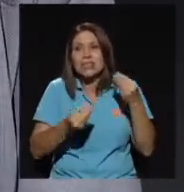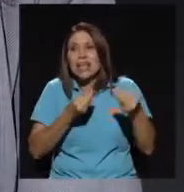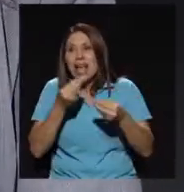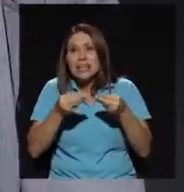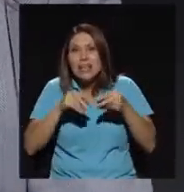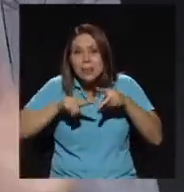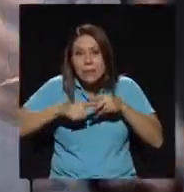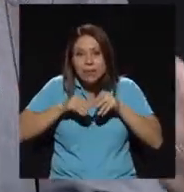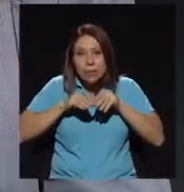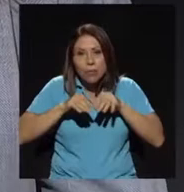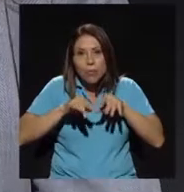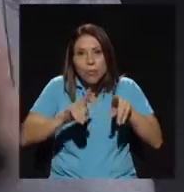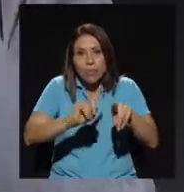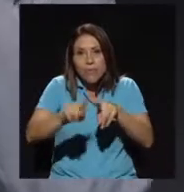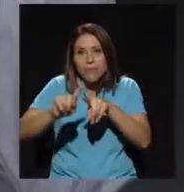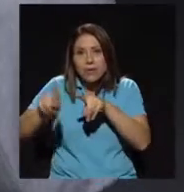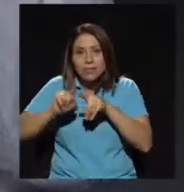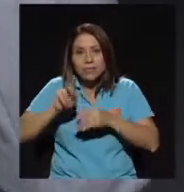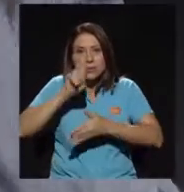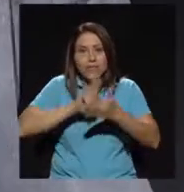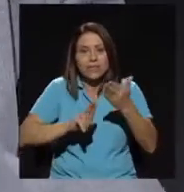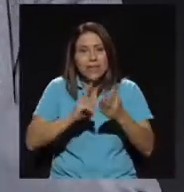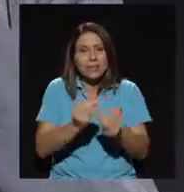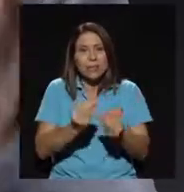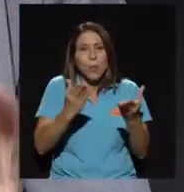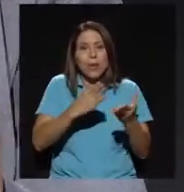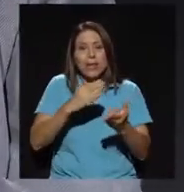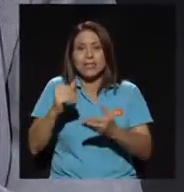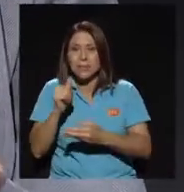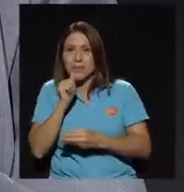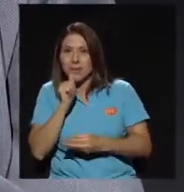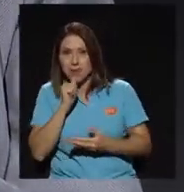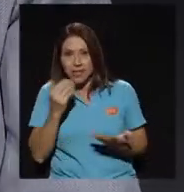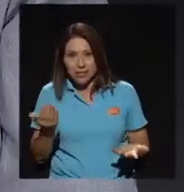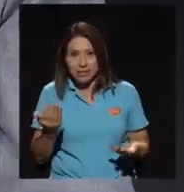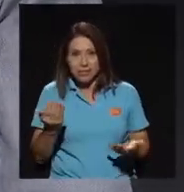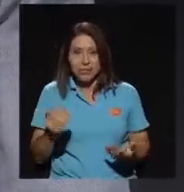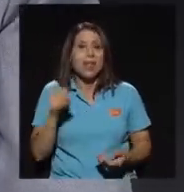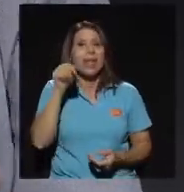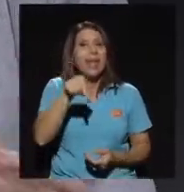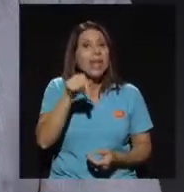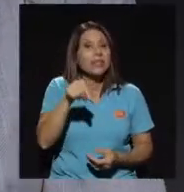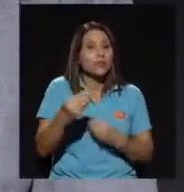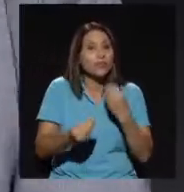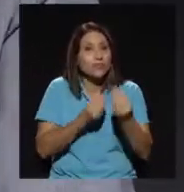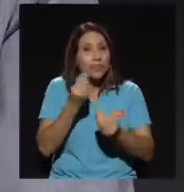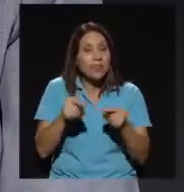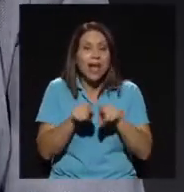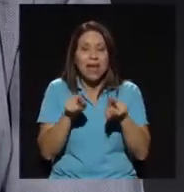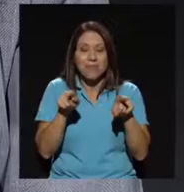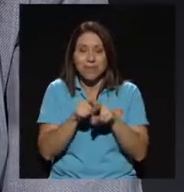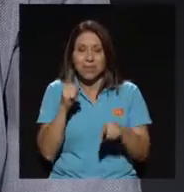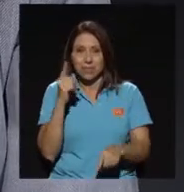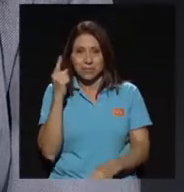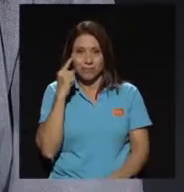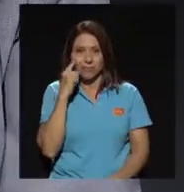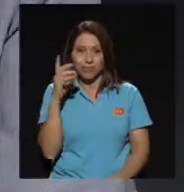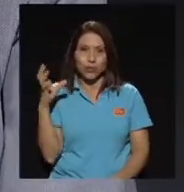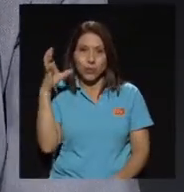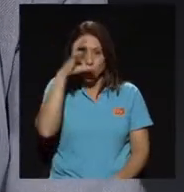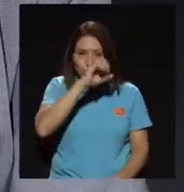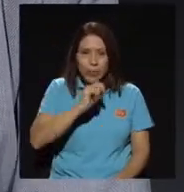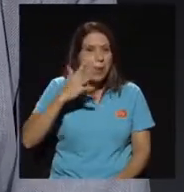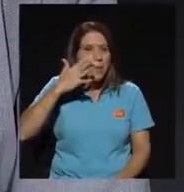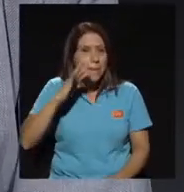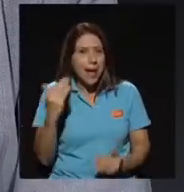otras universidades públicas y privadas finalmente. Eso que es cierto para el conjunto del país, también encontramos que es bastante similar lo